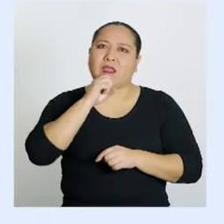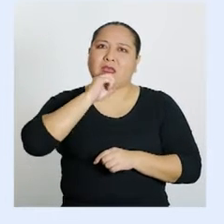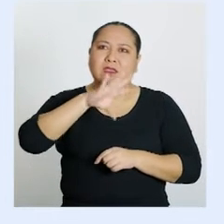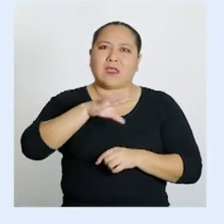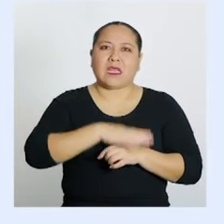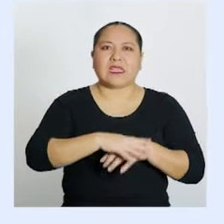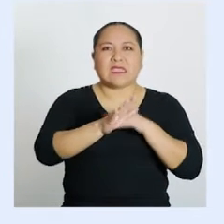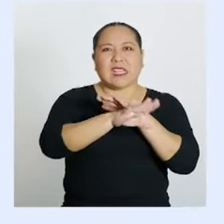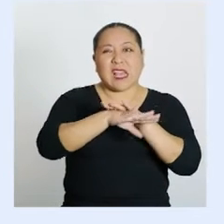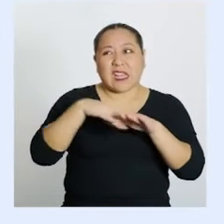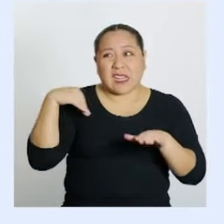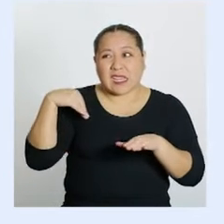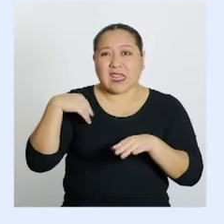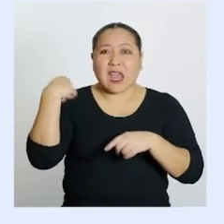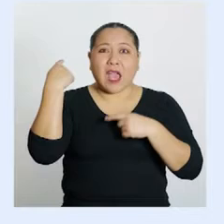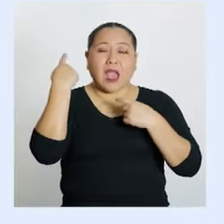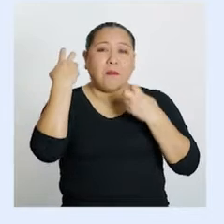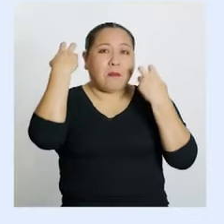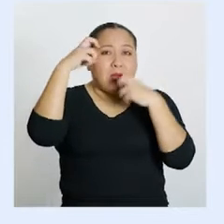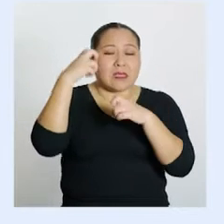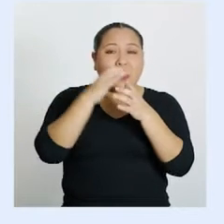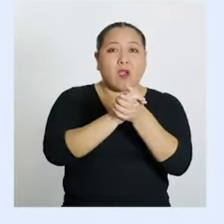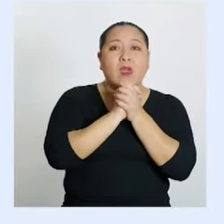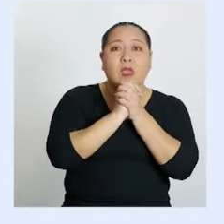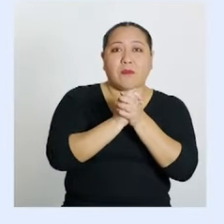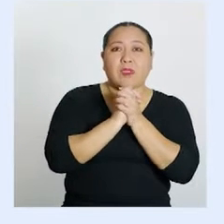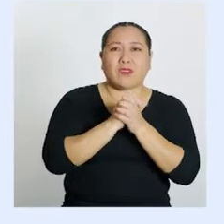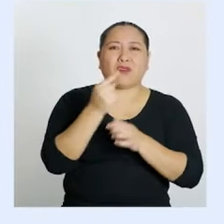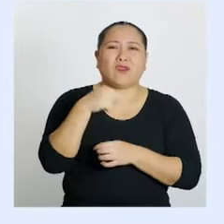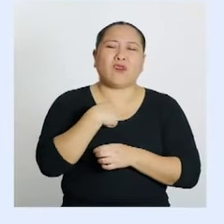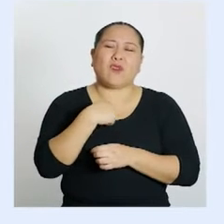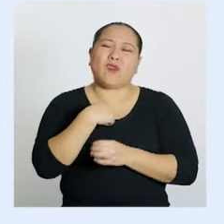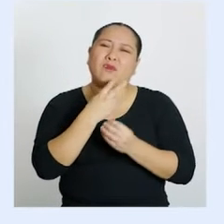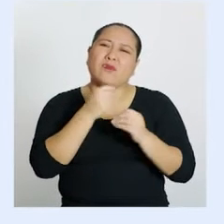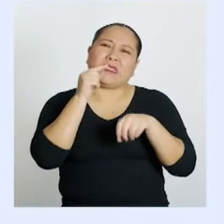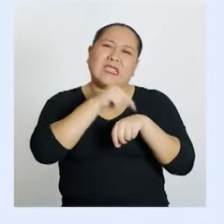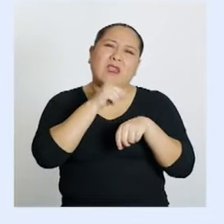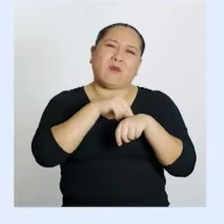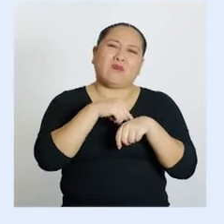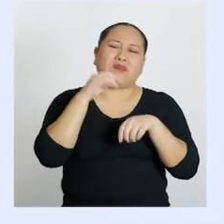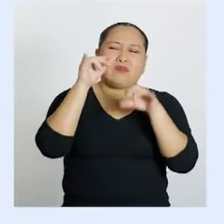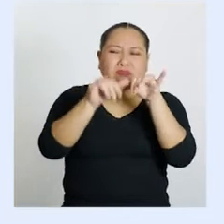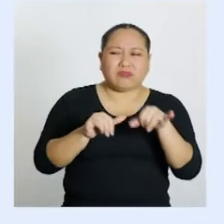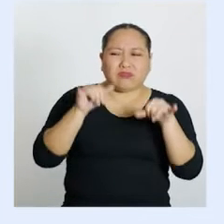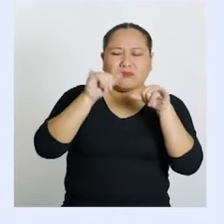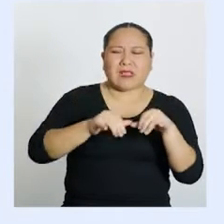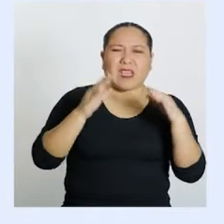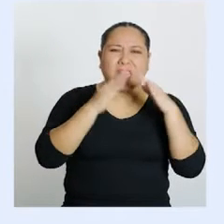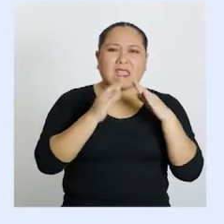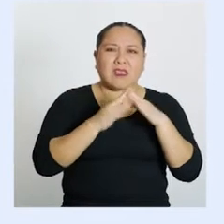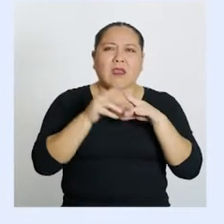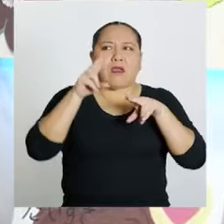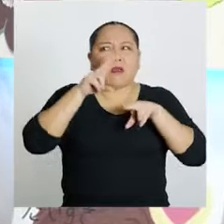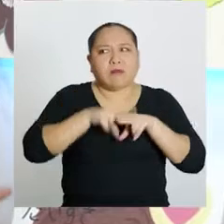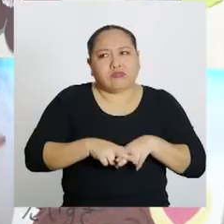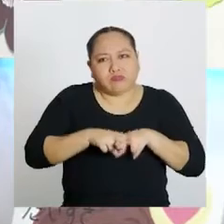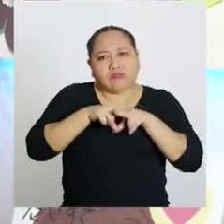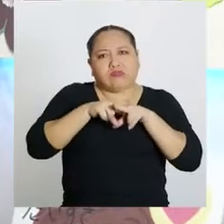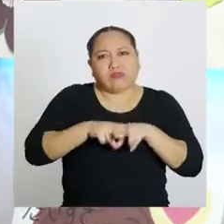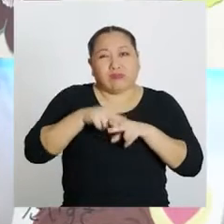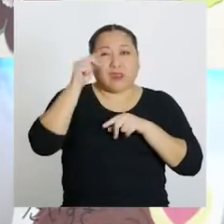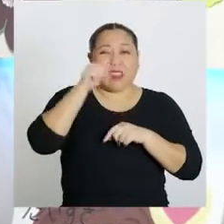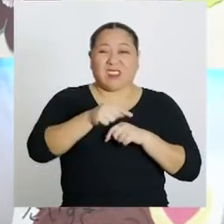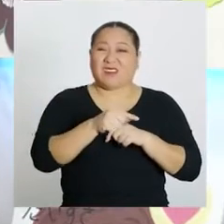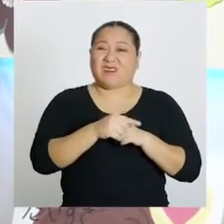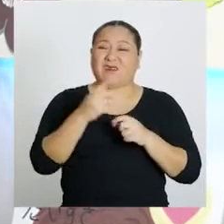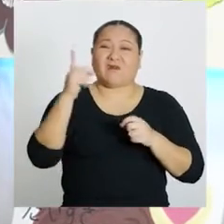salir al parque a pasear con amigas y amigos. Ahora paso tanto tiempo en casa, es difícil evitar una vida sedentaria. Eso